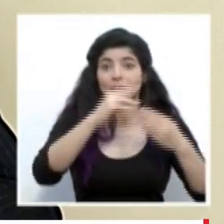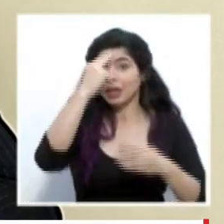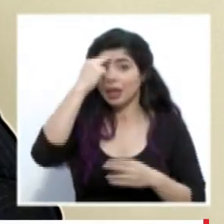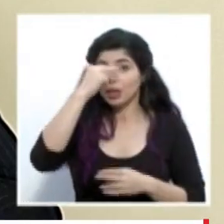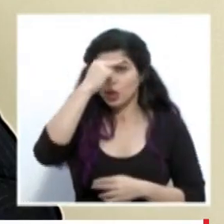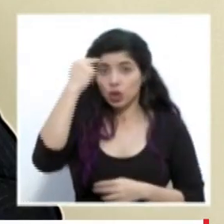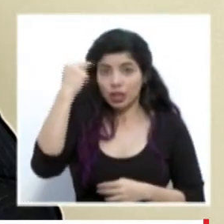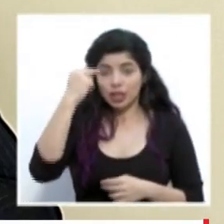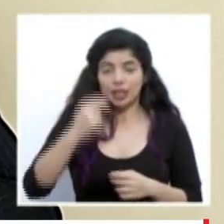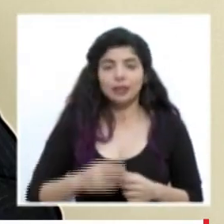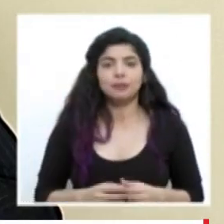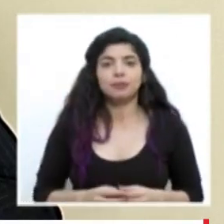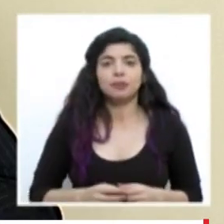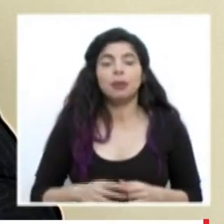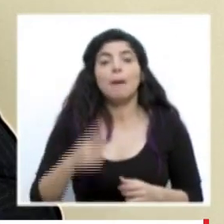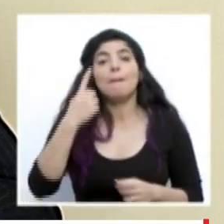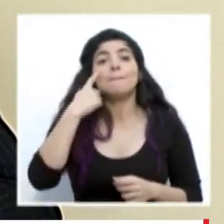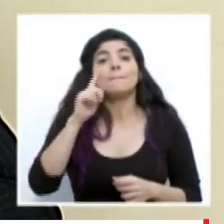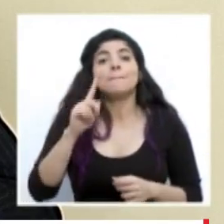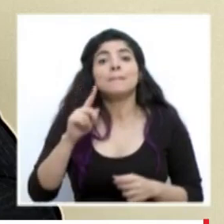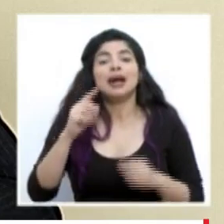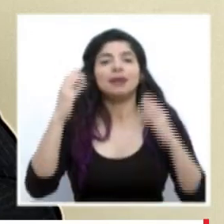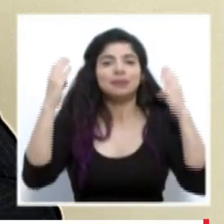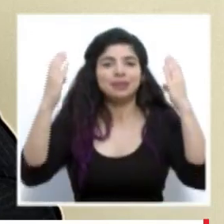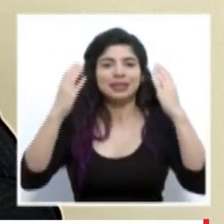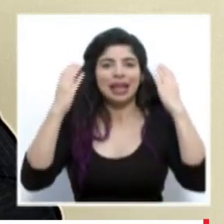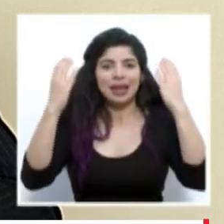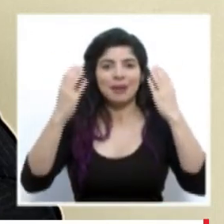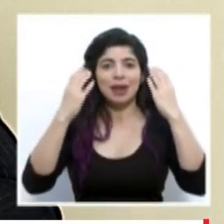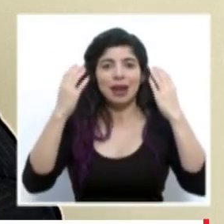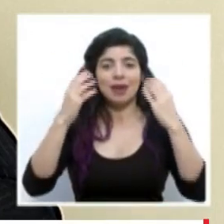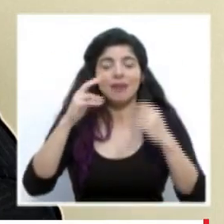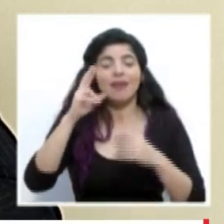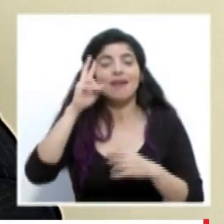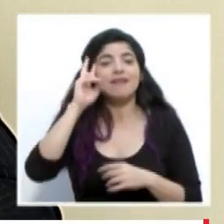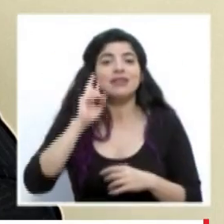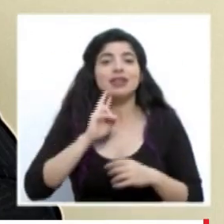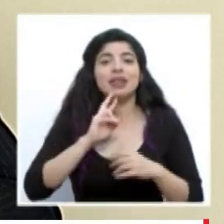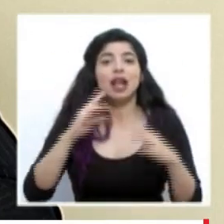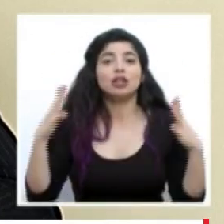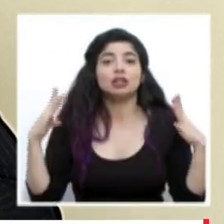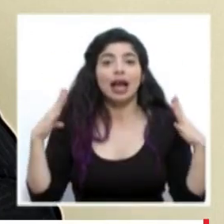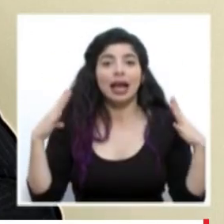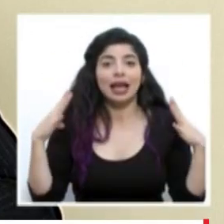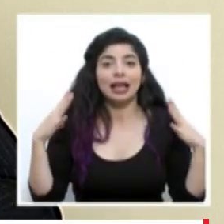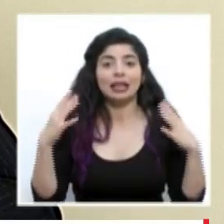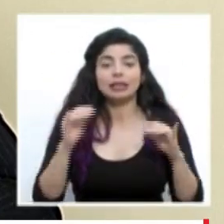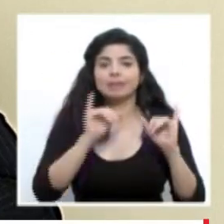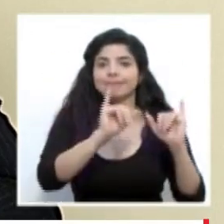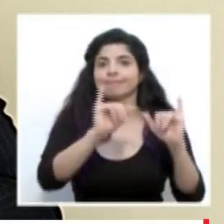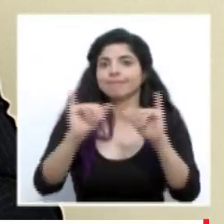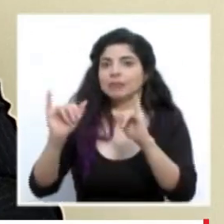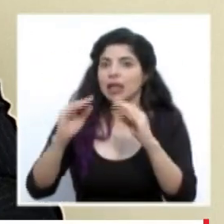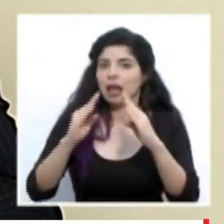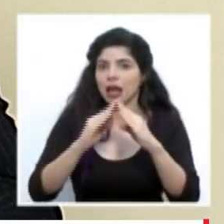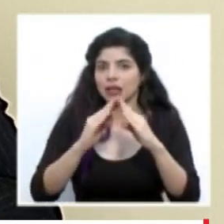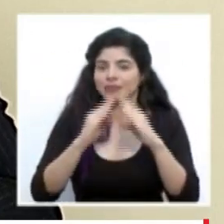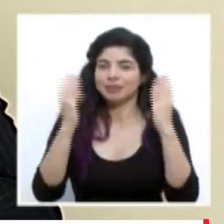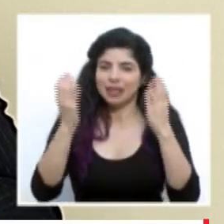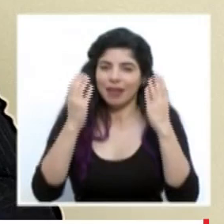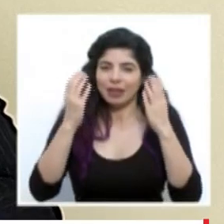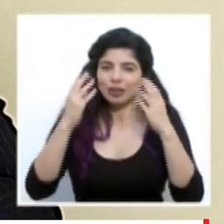católica para efectuar la celebración de la Virgen de los Ángeles desde sus casas, recordando que